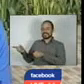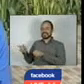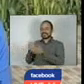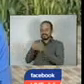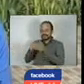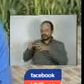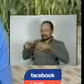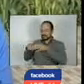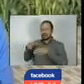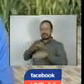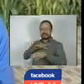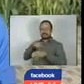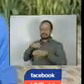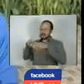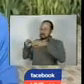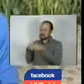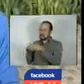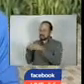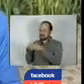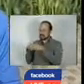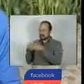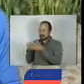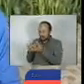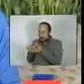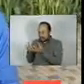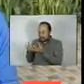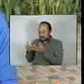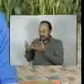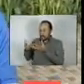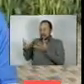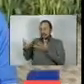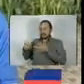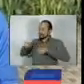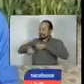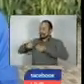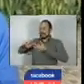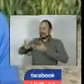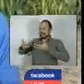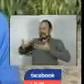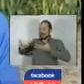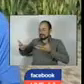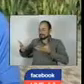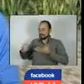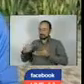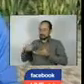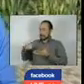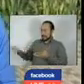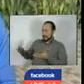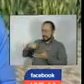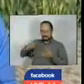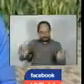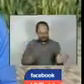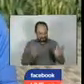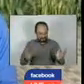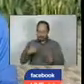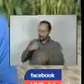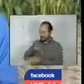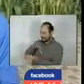como en grupo de familia y poquito a poco el grupo fue creciendo y me motivó él, ¿verdad?